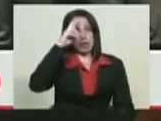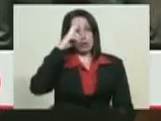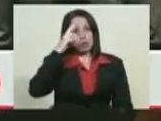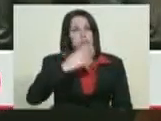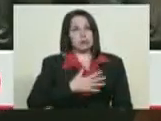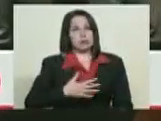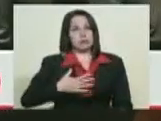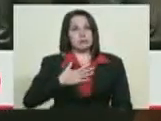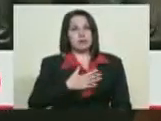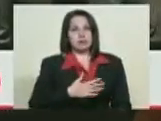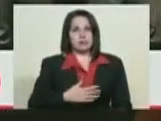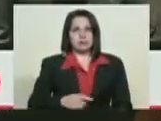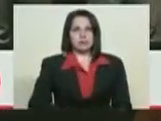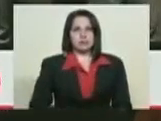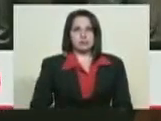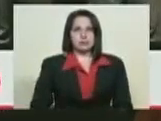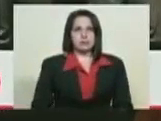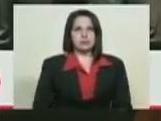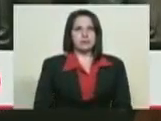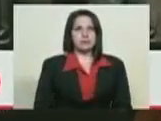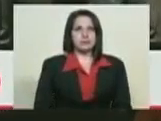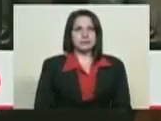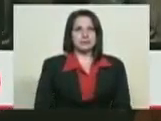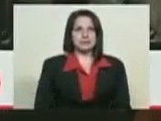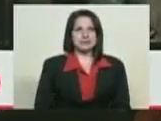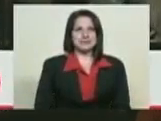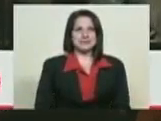de aquí. Lo digo